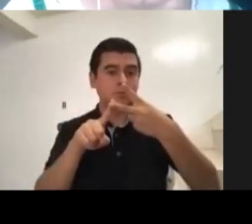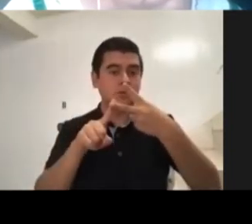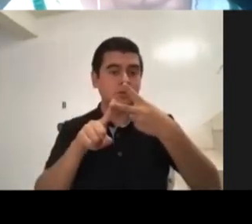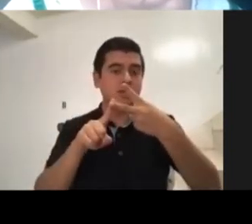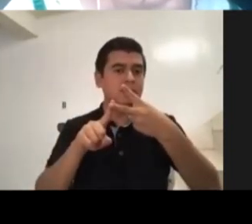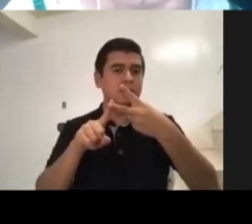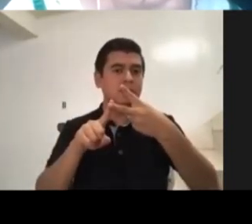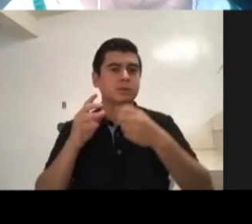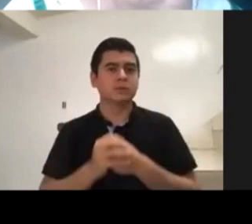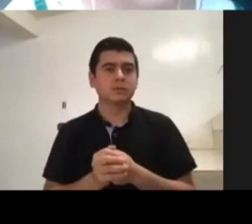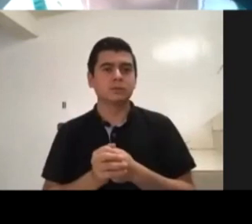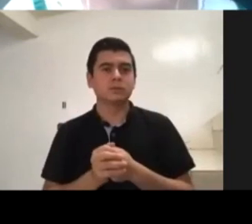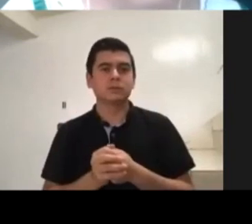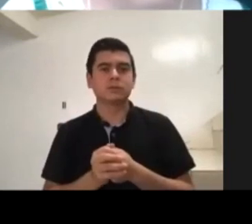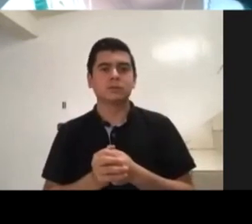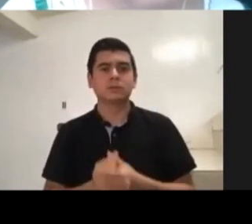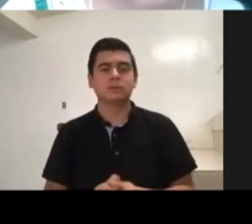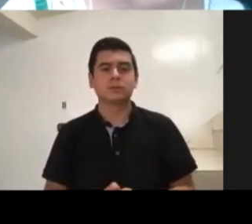de clic.